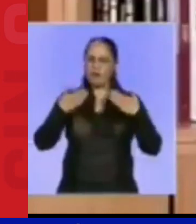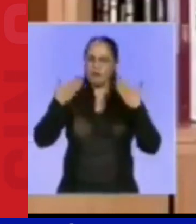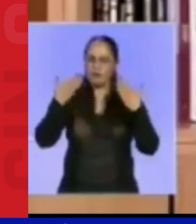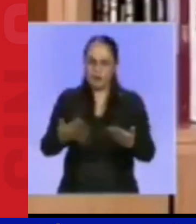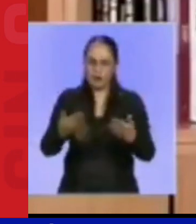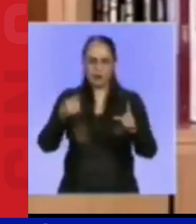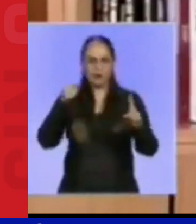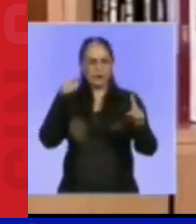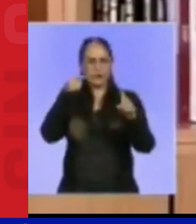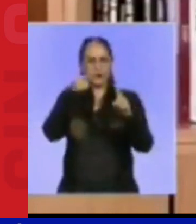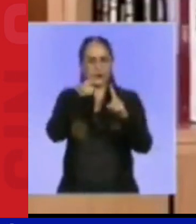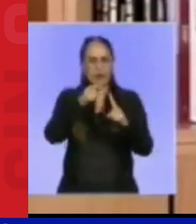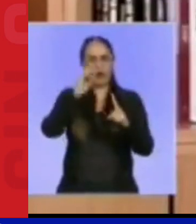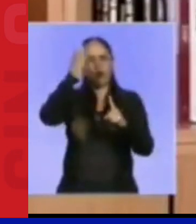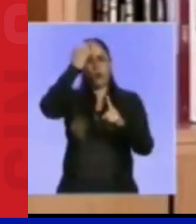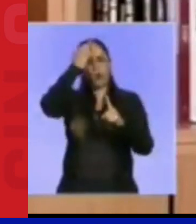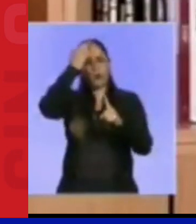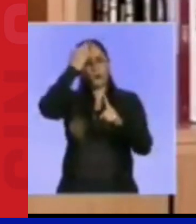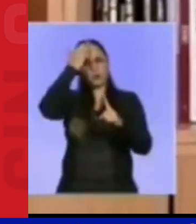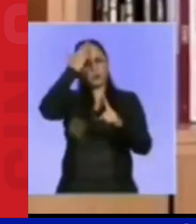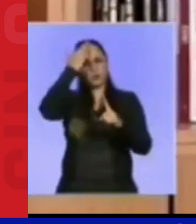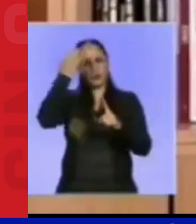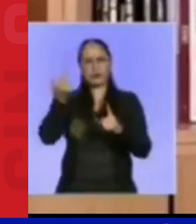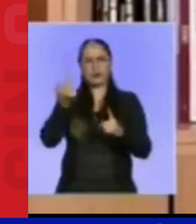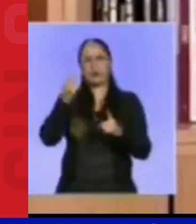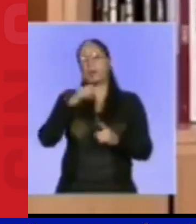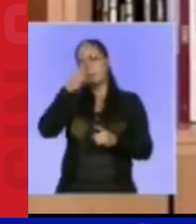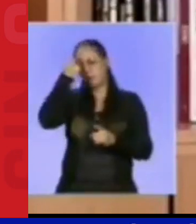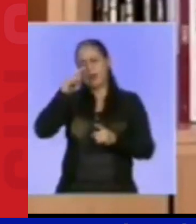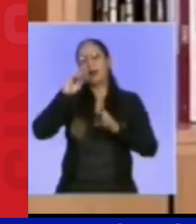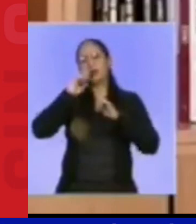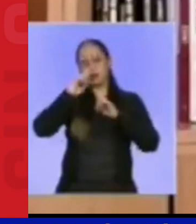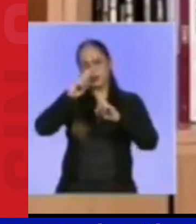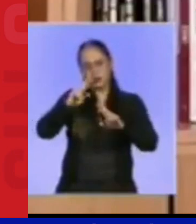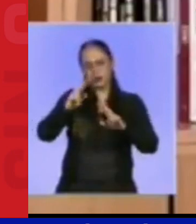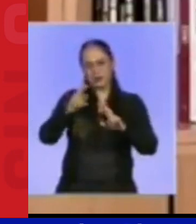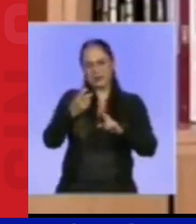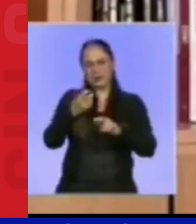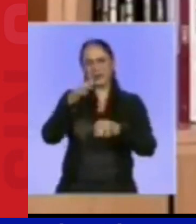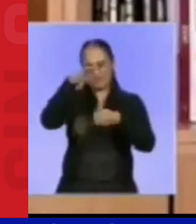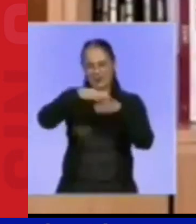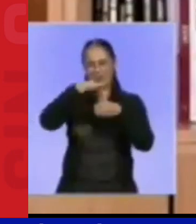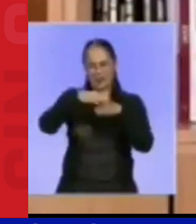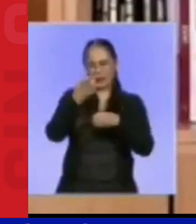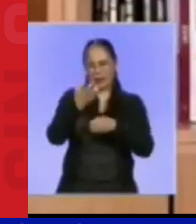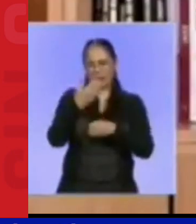objetividad en el conocimiento de los resultados electorales. Ahora bien,